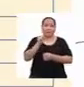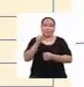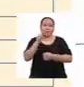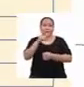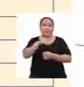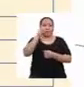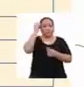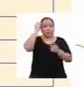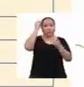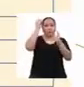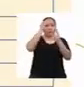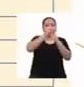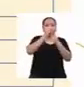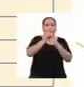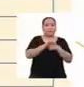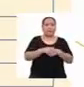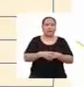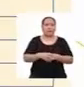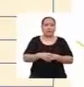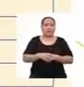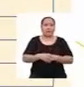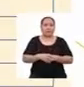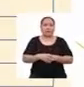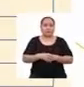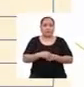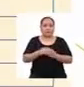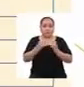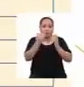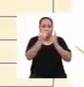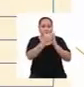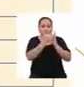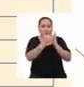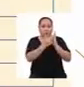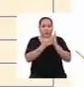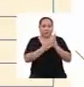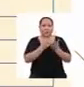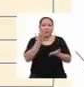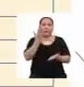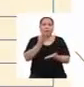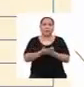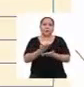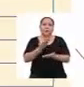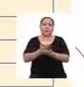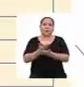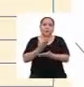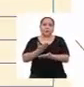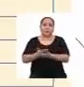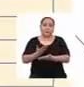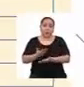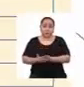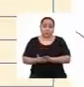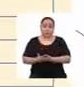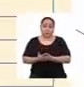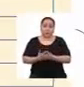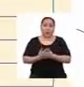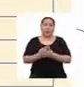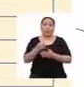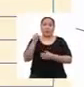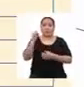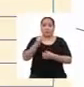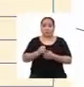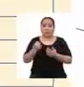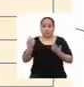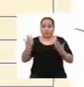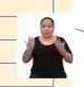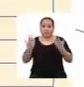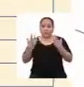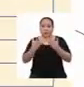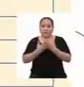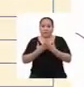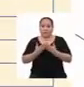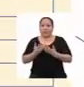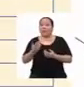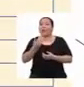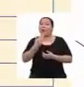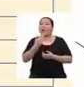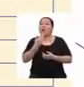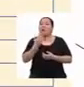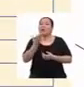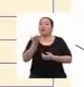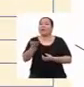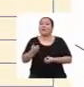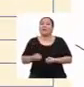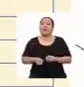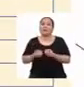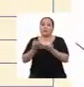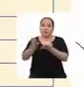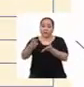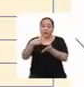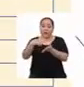Así es. Y estas que siguen son para validar si el registro corresponde con el destinatario a quien está